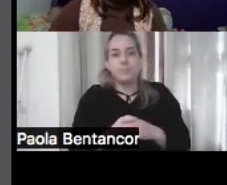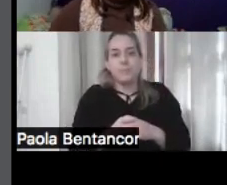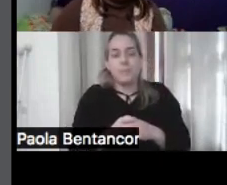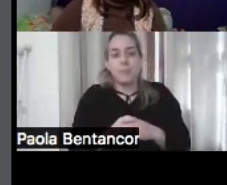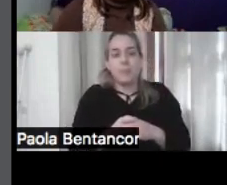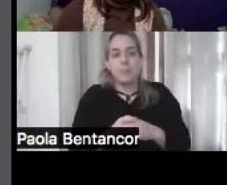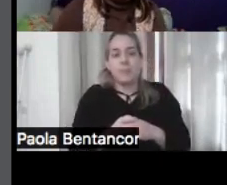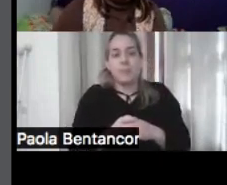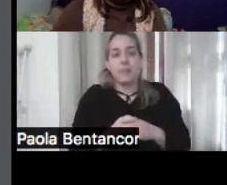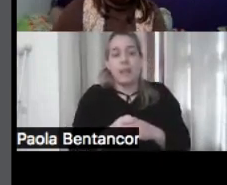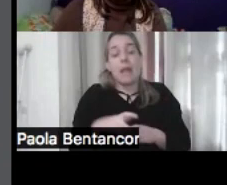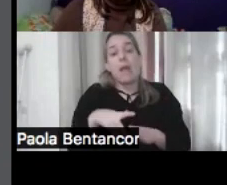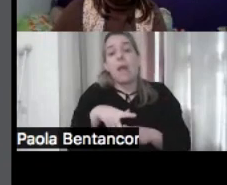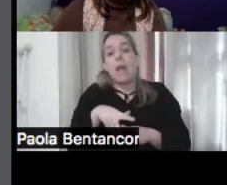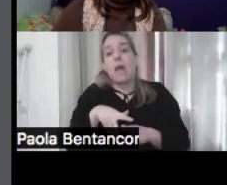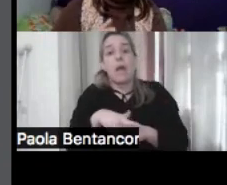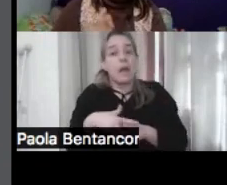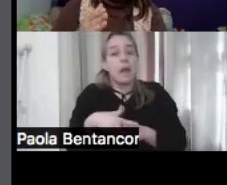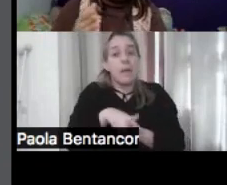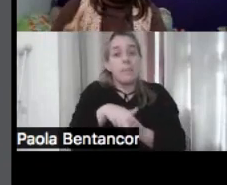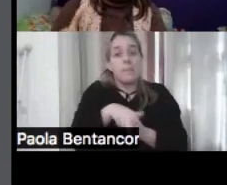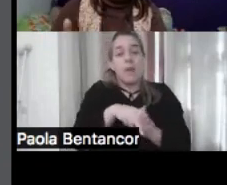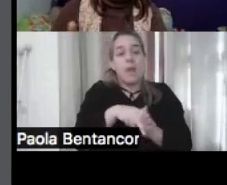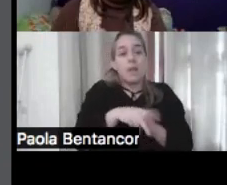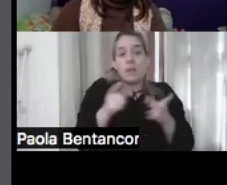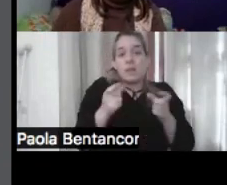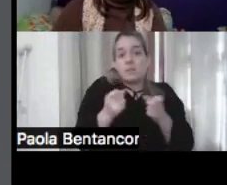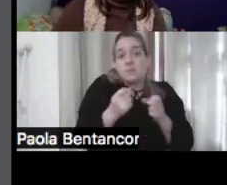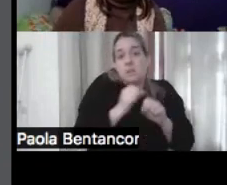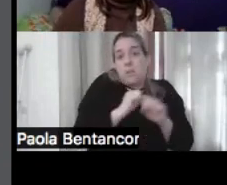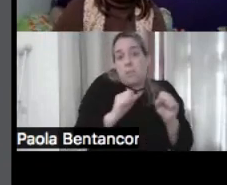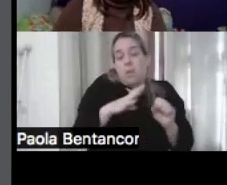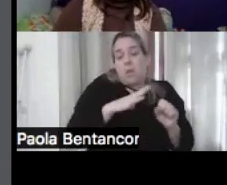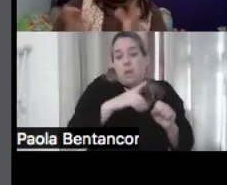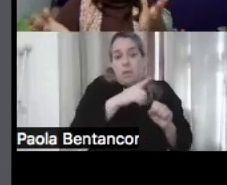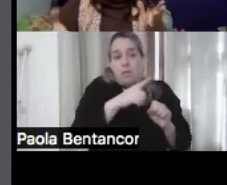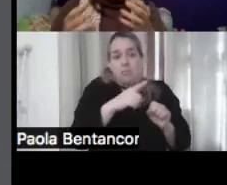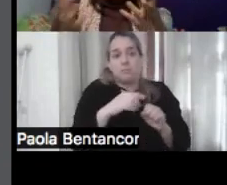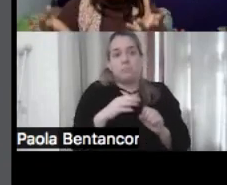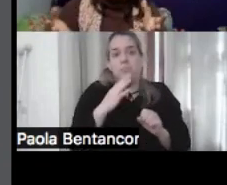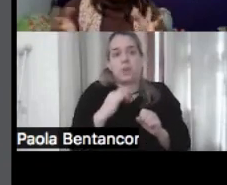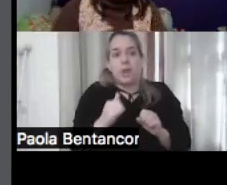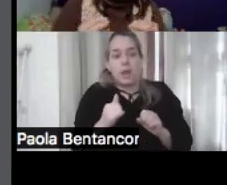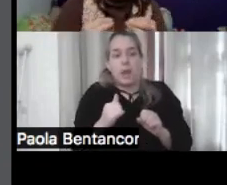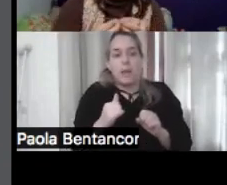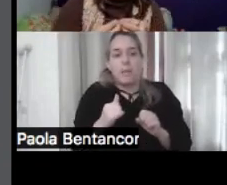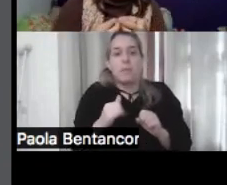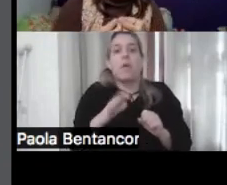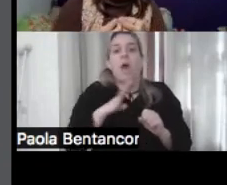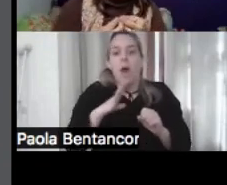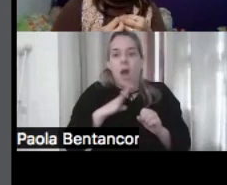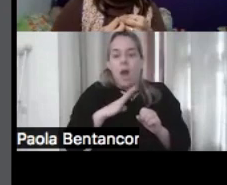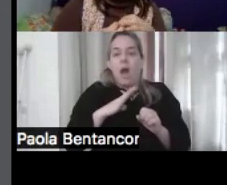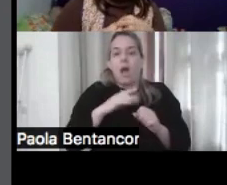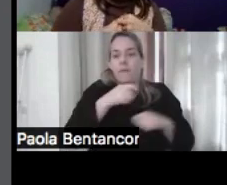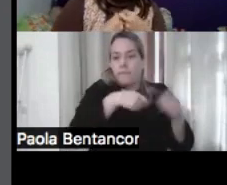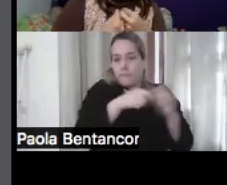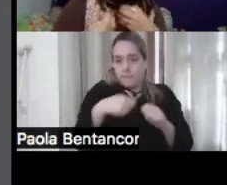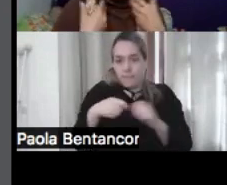Y algunas de las herramientas útiles, que voy a dar diferentes ejemplos acá, que podemos tener, que existen, como yo decía